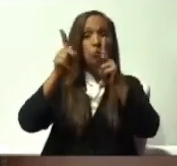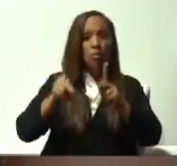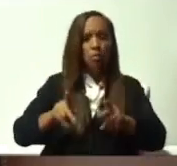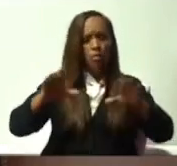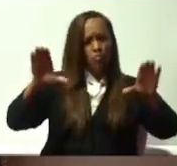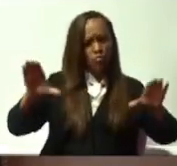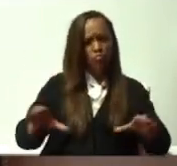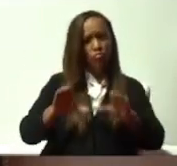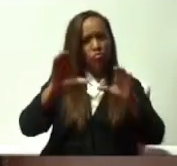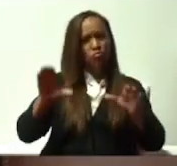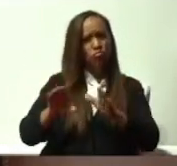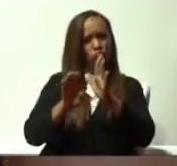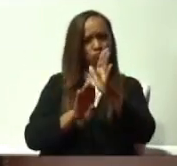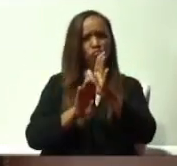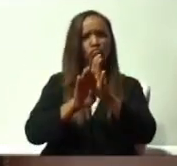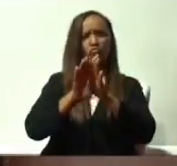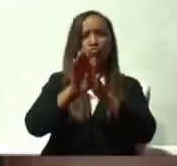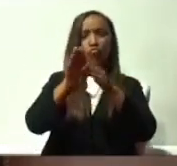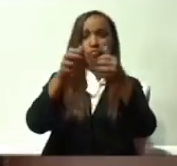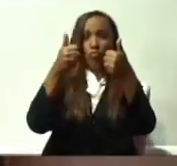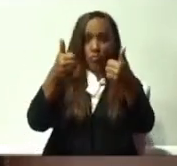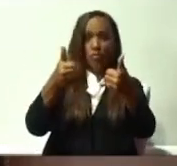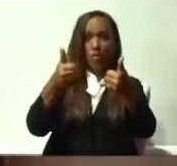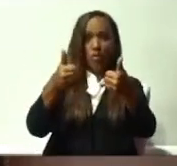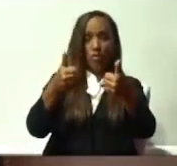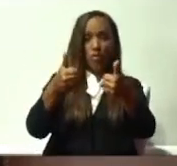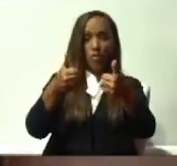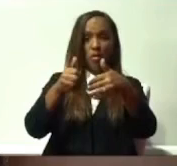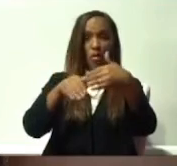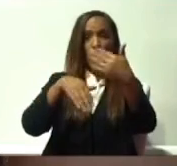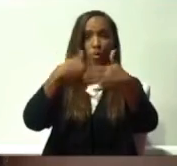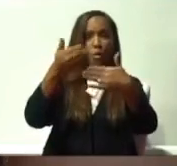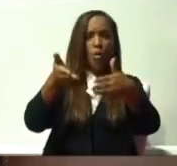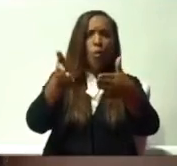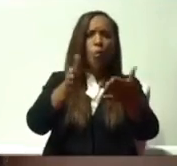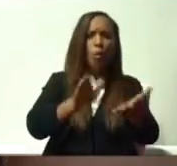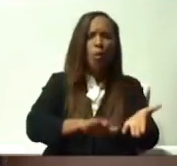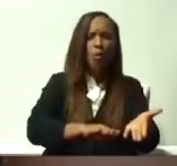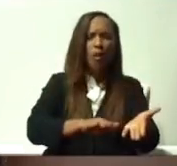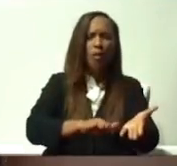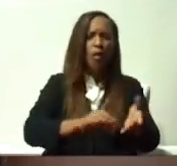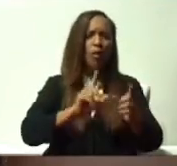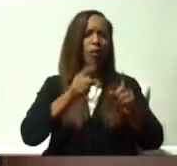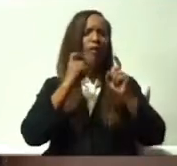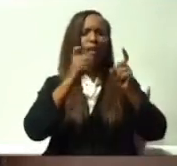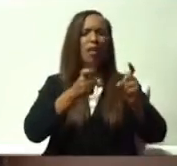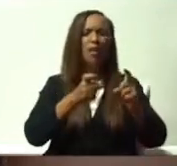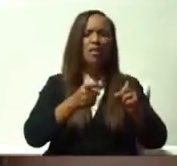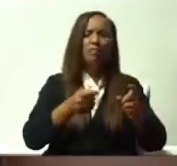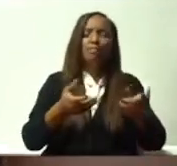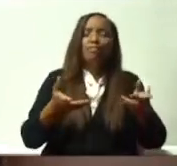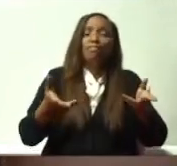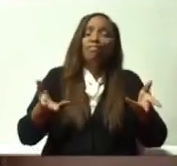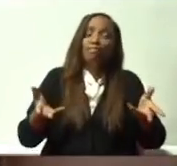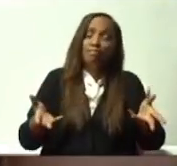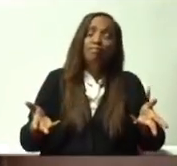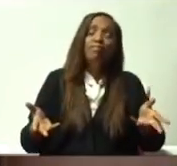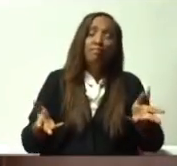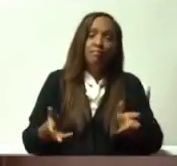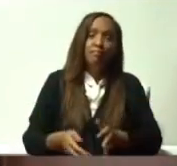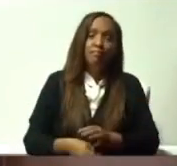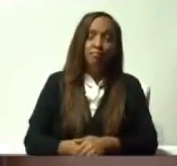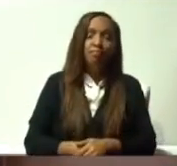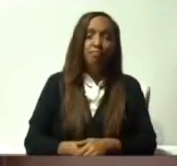una vida de más de 60 años entregado a esta República Dominicana en algo que nos